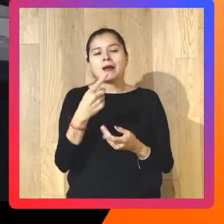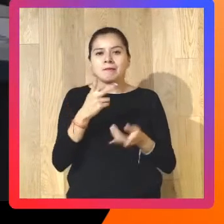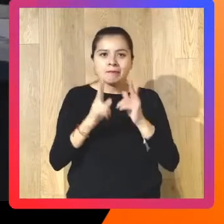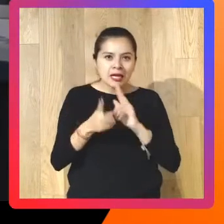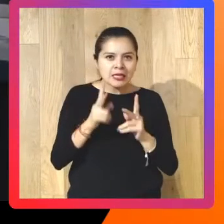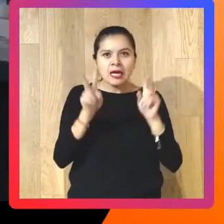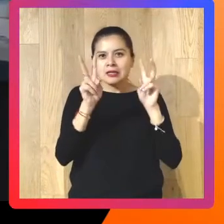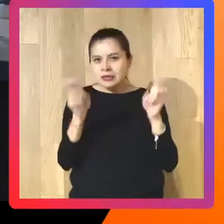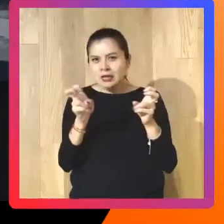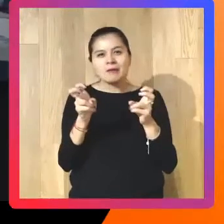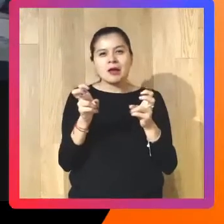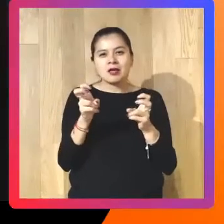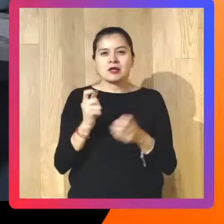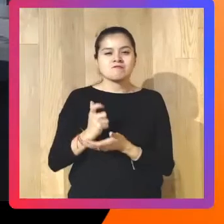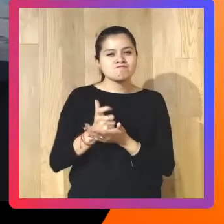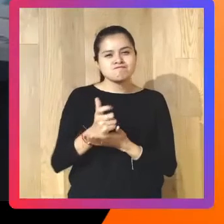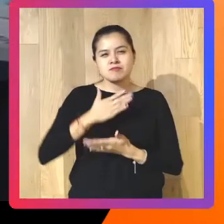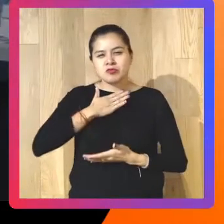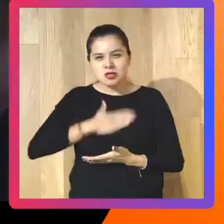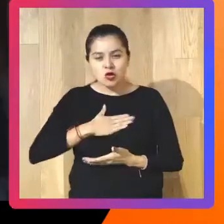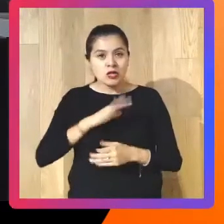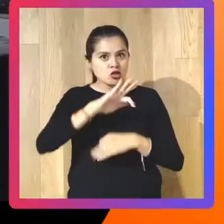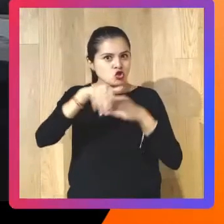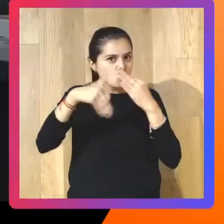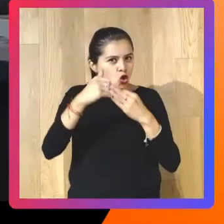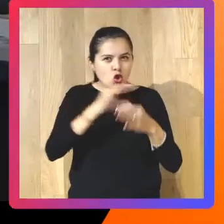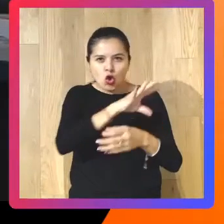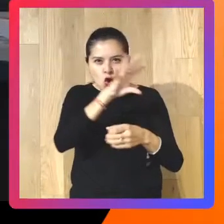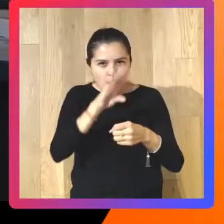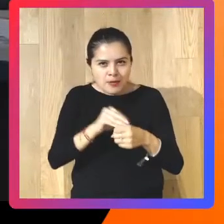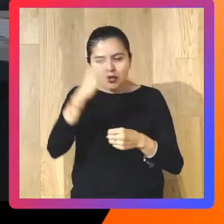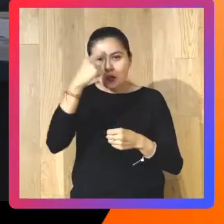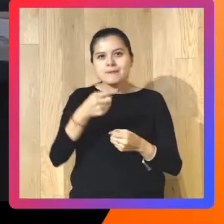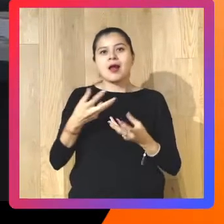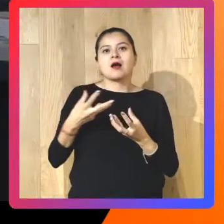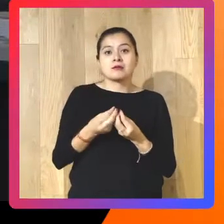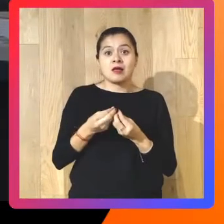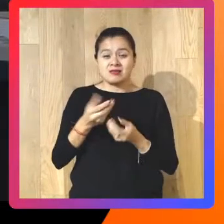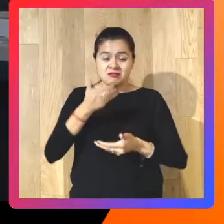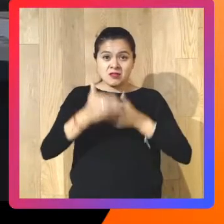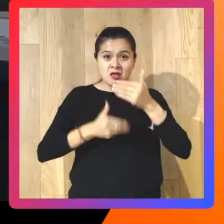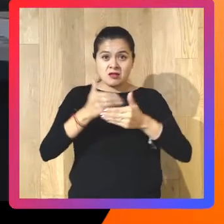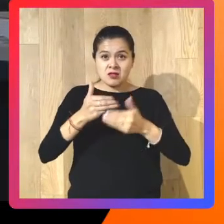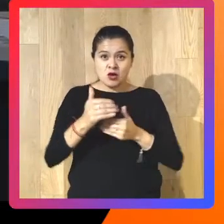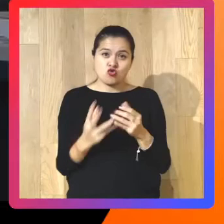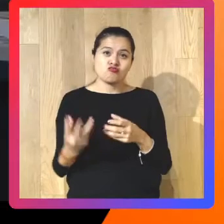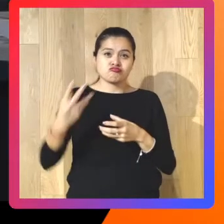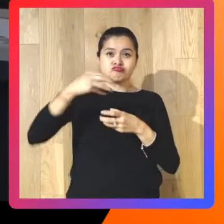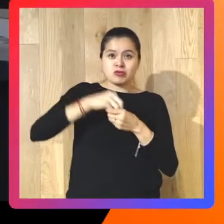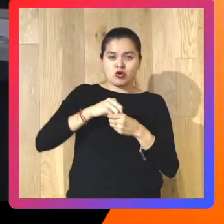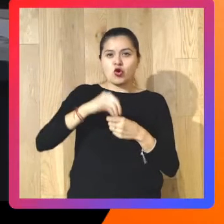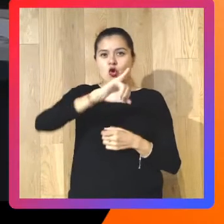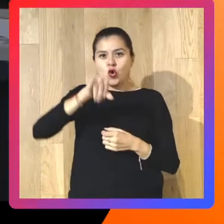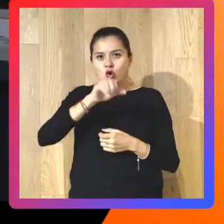tema de salario digno, sino toda la composición de un modelo de desarrollo inclusivo que José Medina Mora,